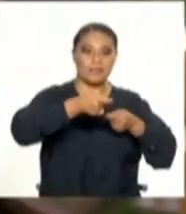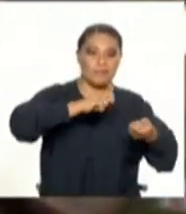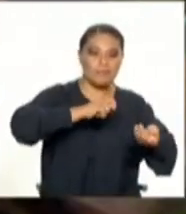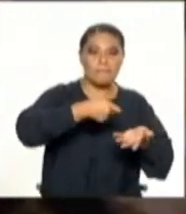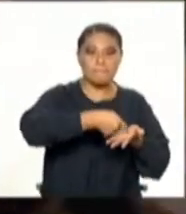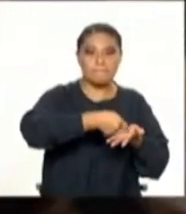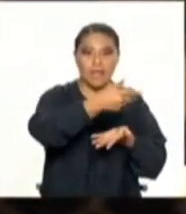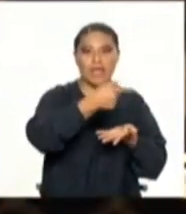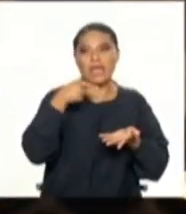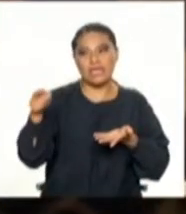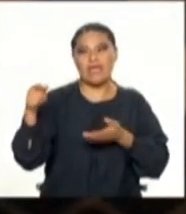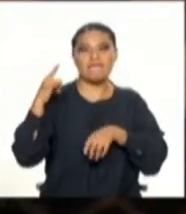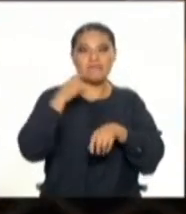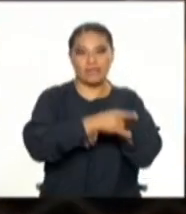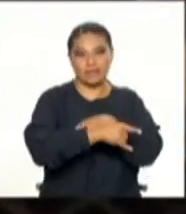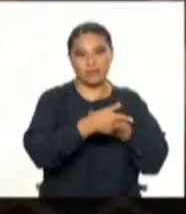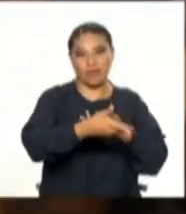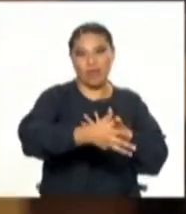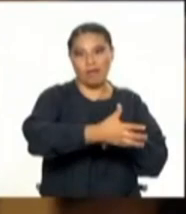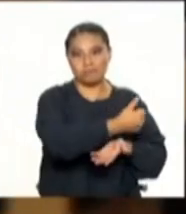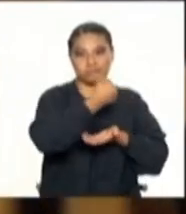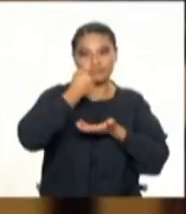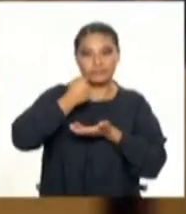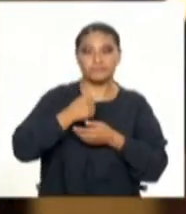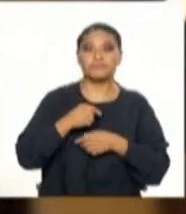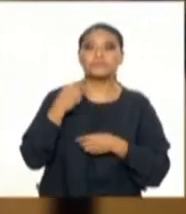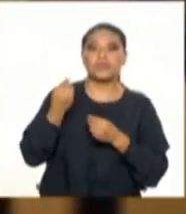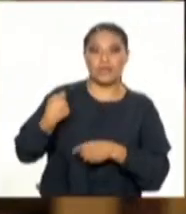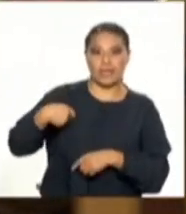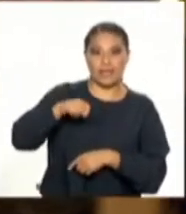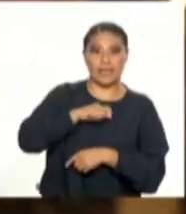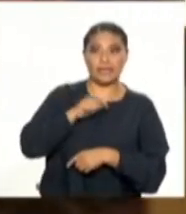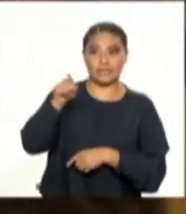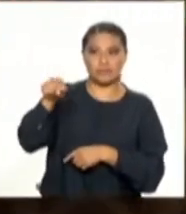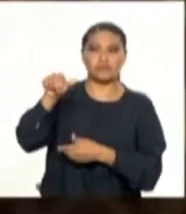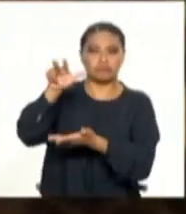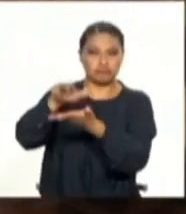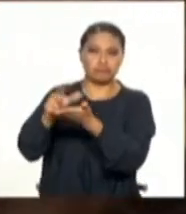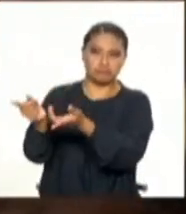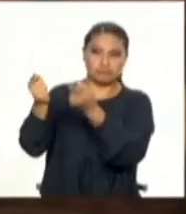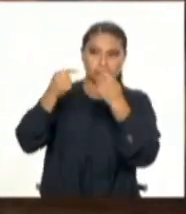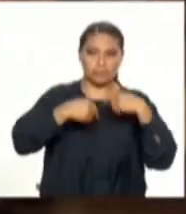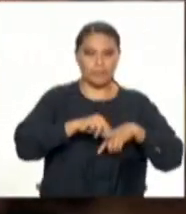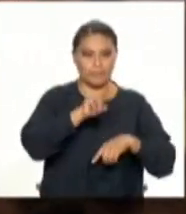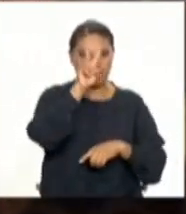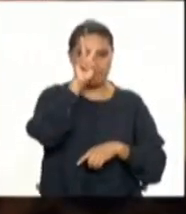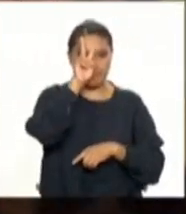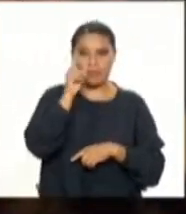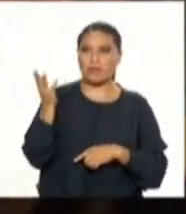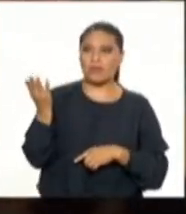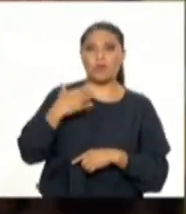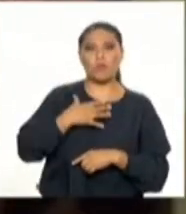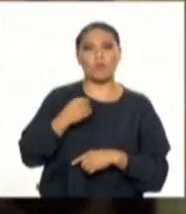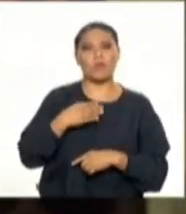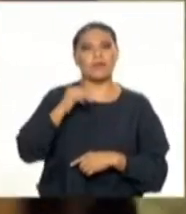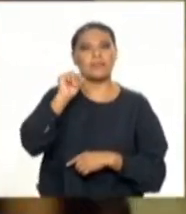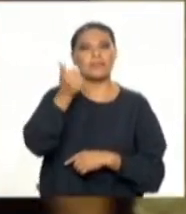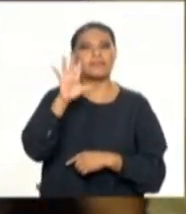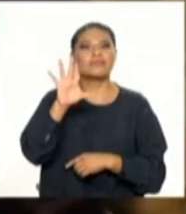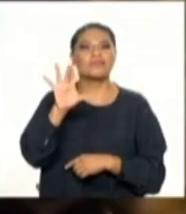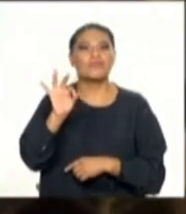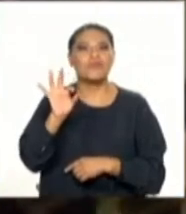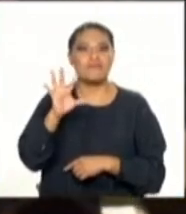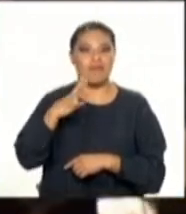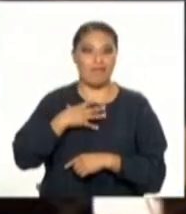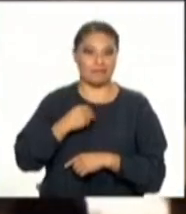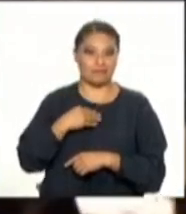peruano. Esto luego de que el gobierno español aprobara hace unas semanas la extradición de esta joven que, mira, Romy, tiene 19 años, 19 añitos. Acababa de